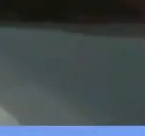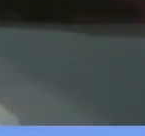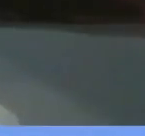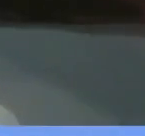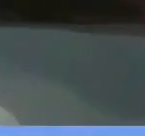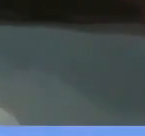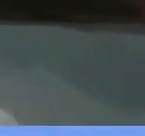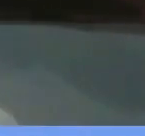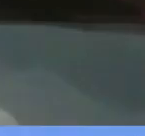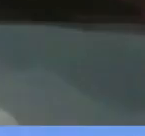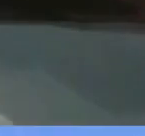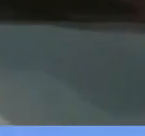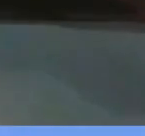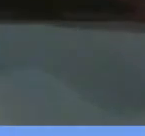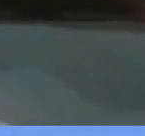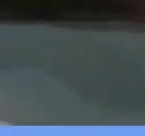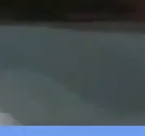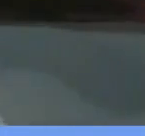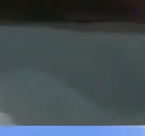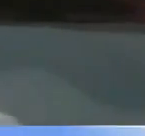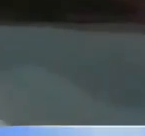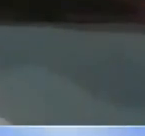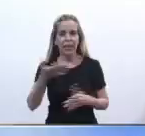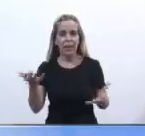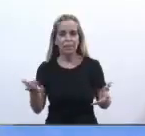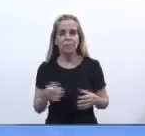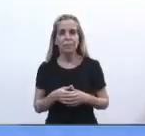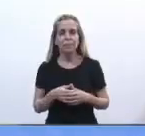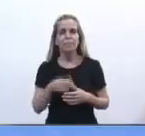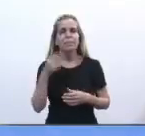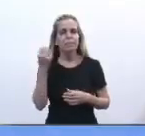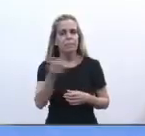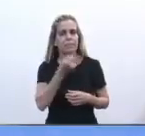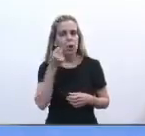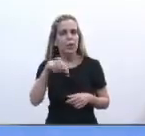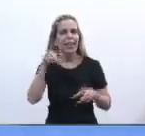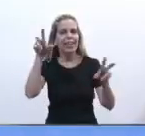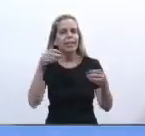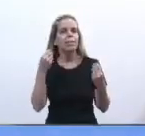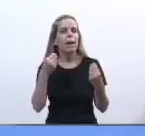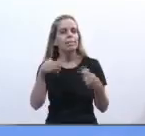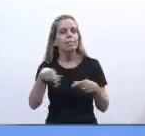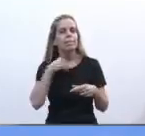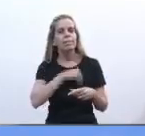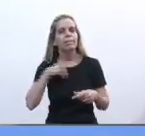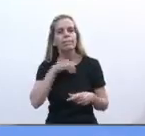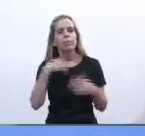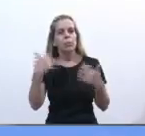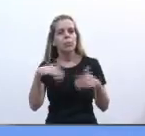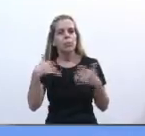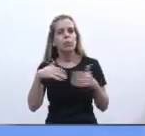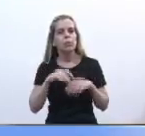es la verdad que es muy profundo lo que se siente como